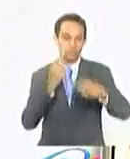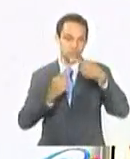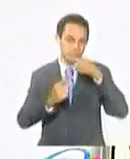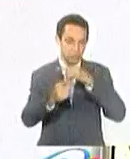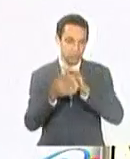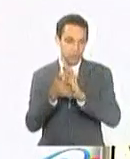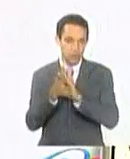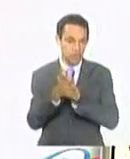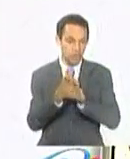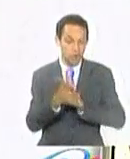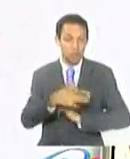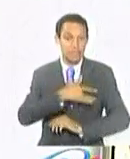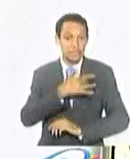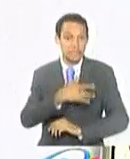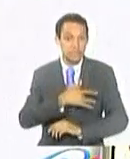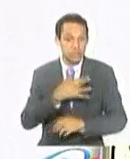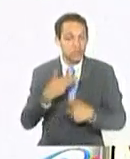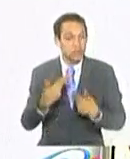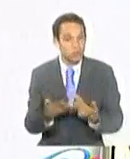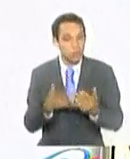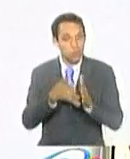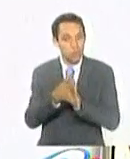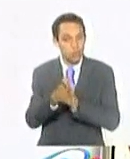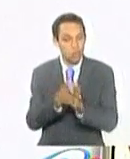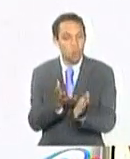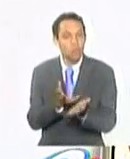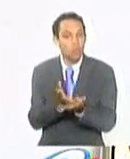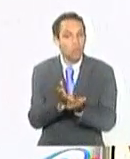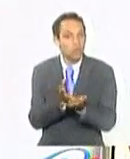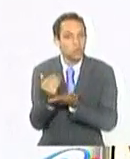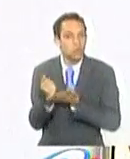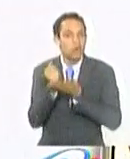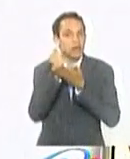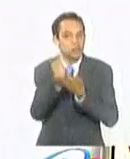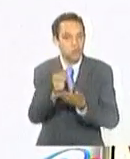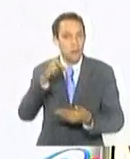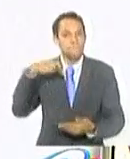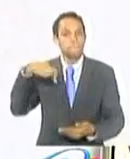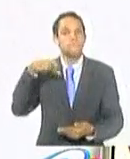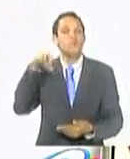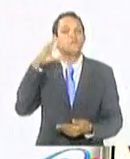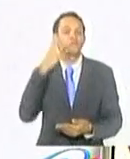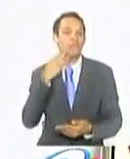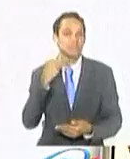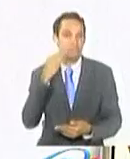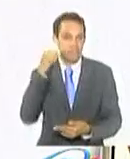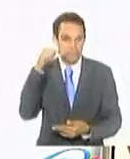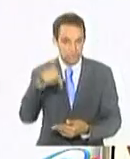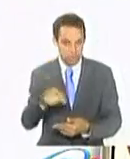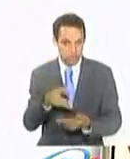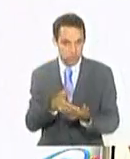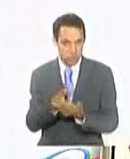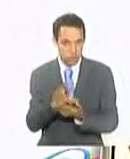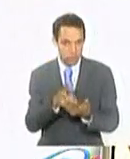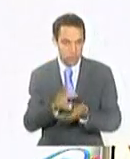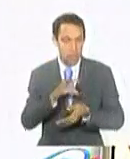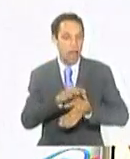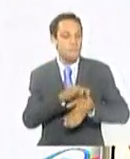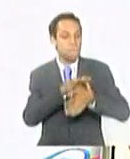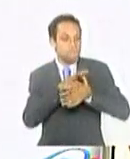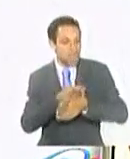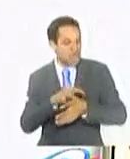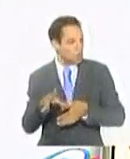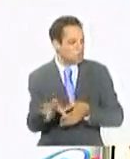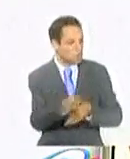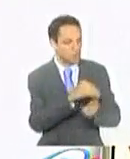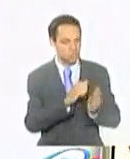transmitimos a ustedes esas recomendaciones profesionales con el drct Jorge Enrique rojas o con los médicos invitados durante la